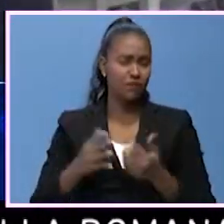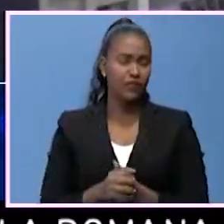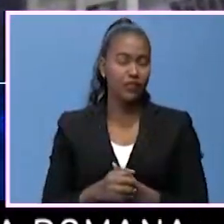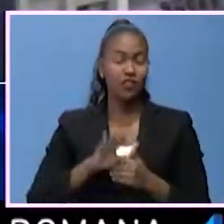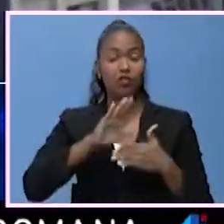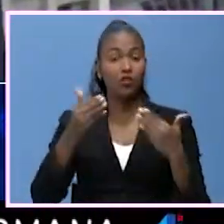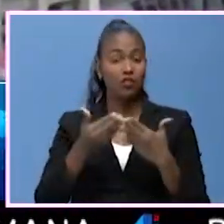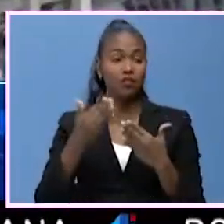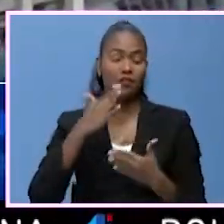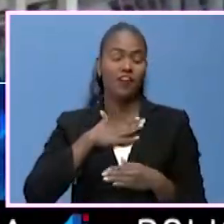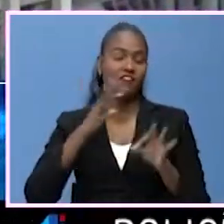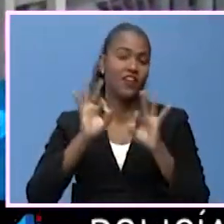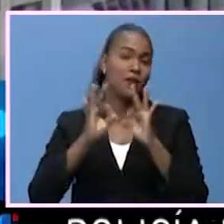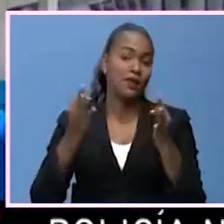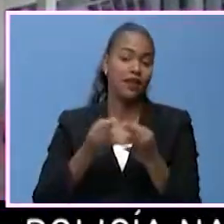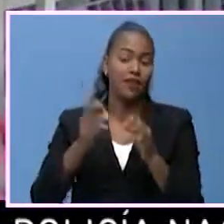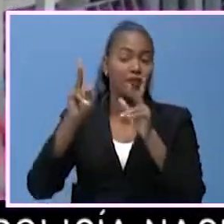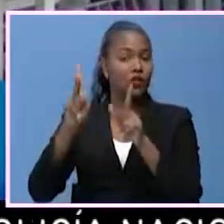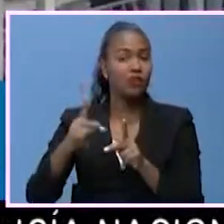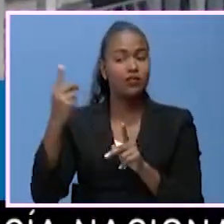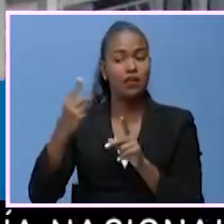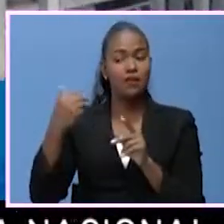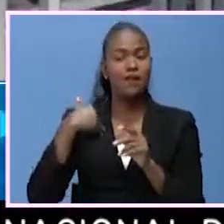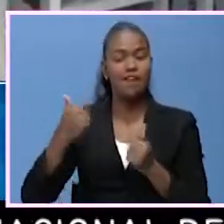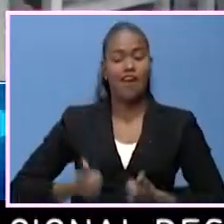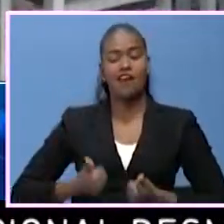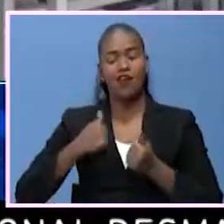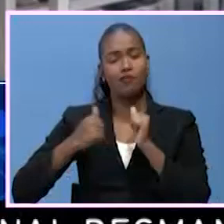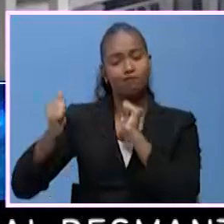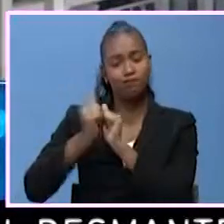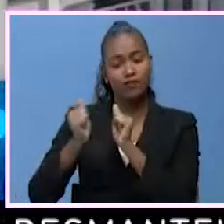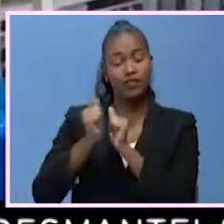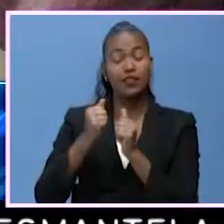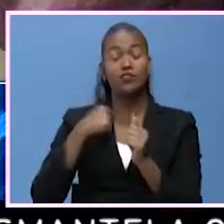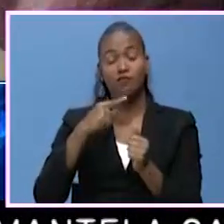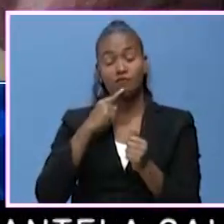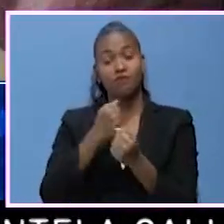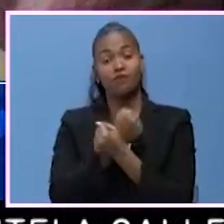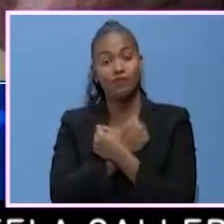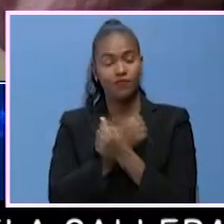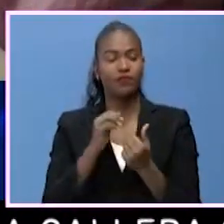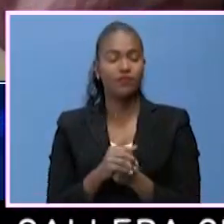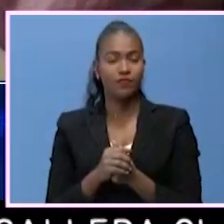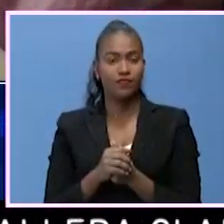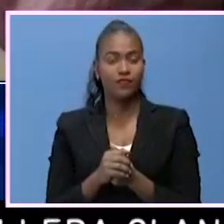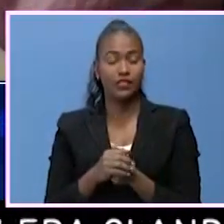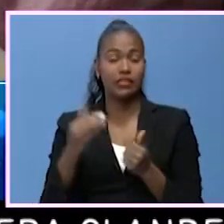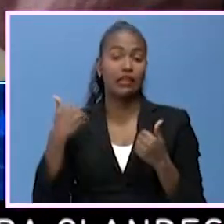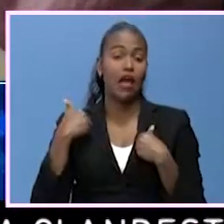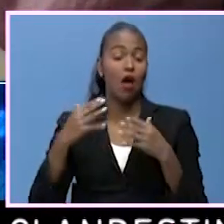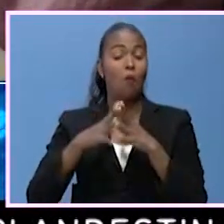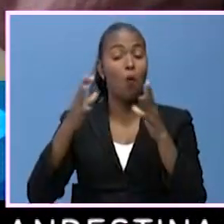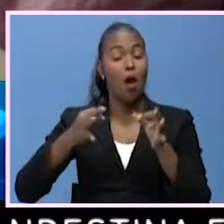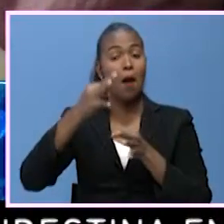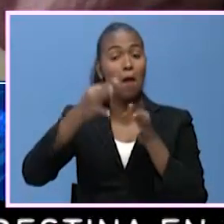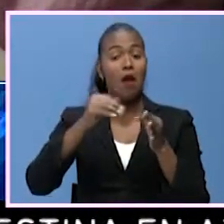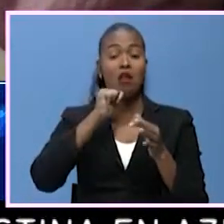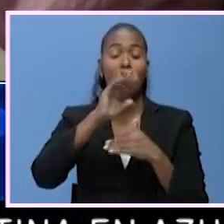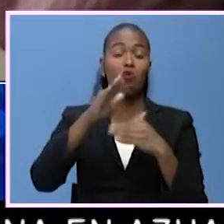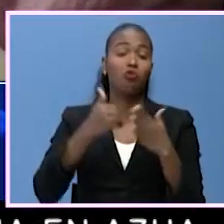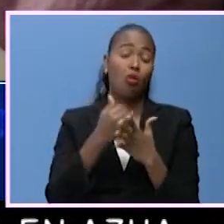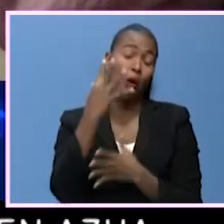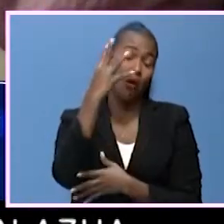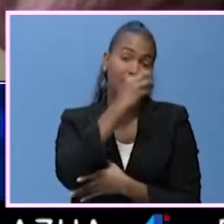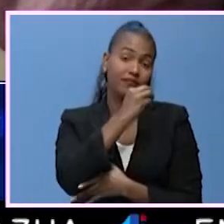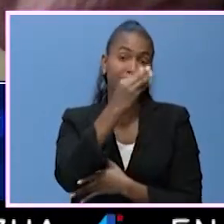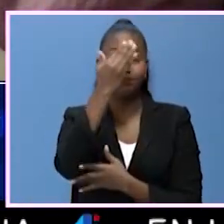Todo, es mi familia, es la persona con la que comparto mi vida, la persona que yo amo. Sin embargo, como ellos explican, no todo ha sido color de rosa,